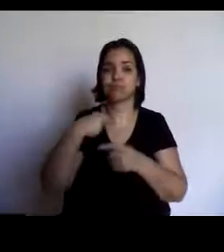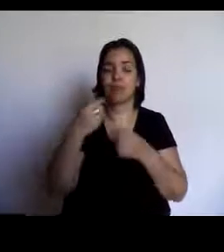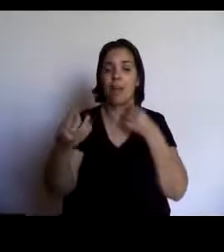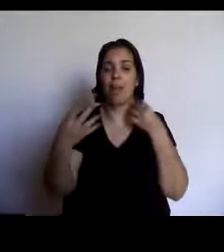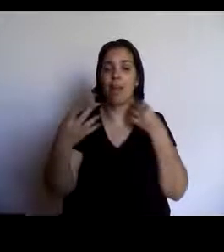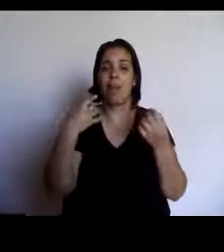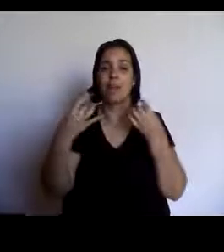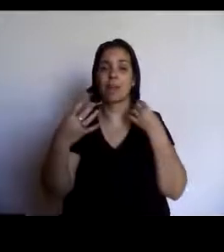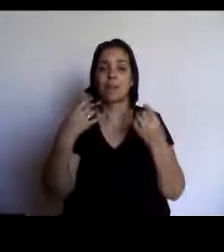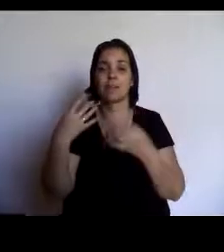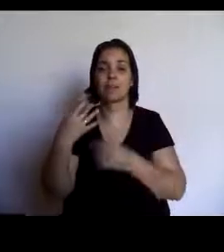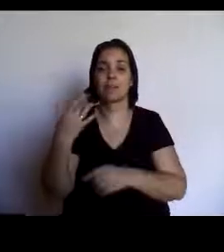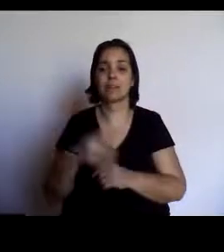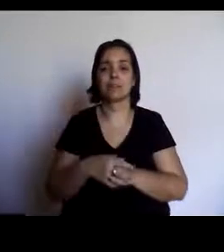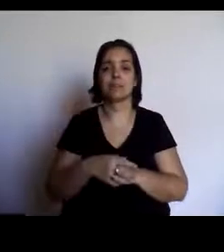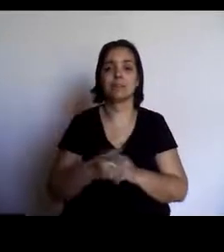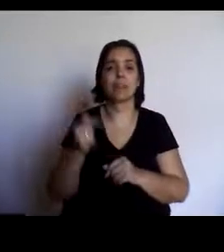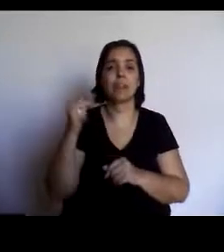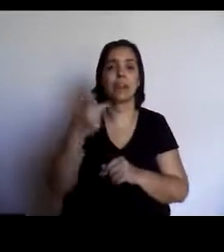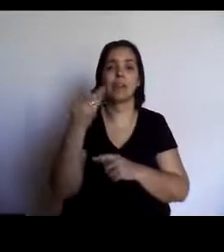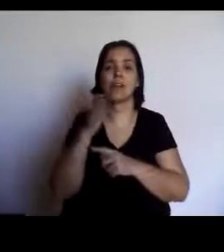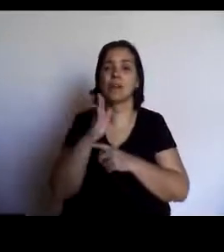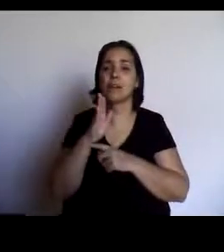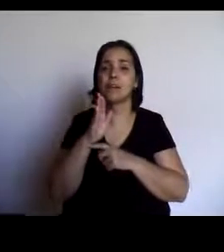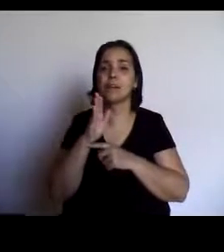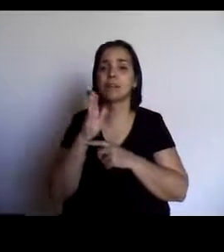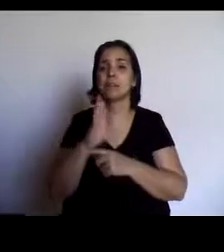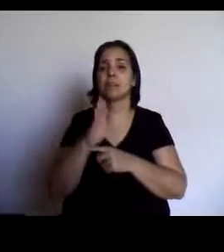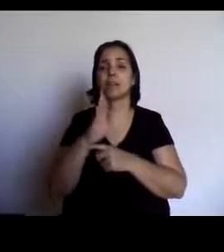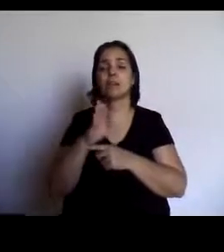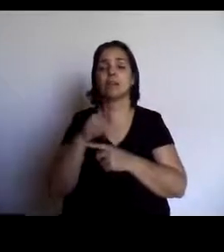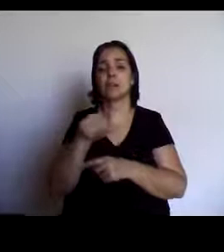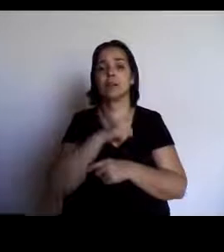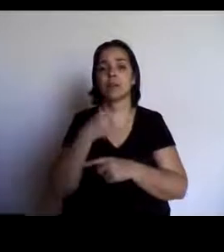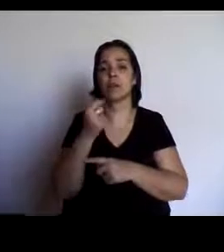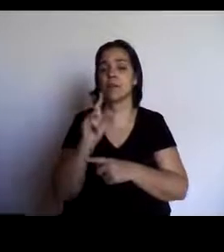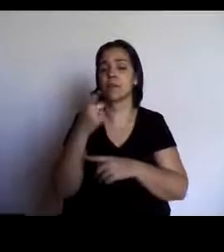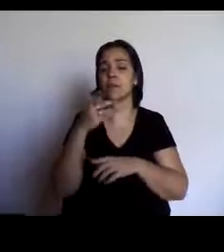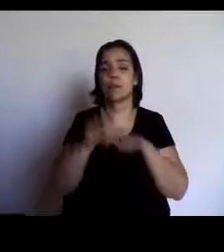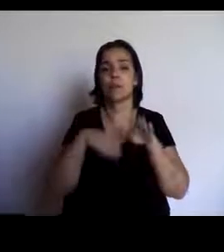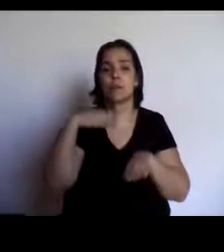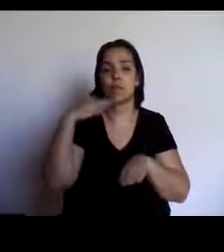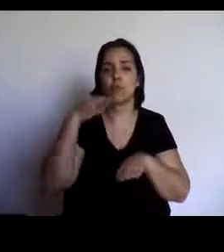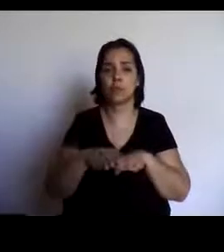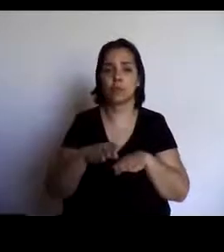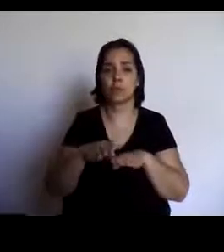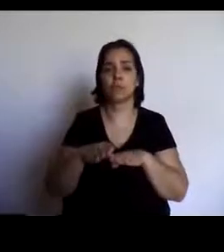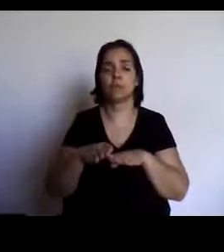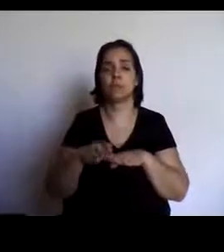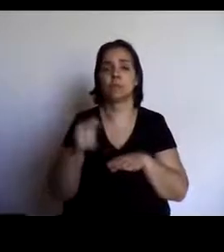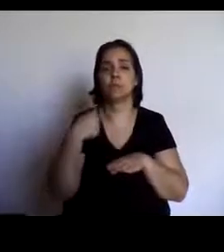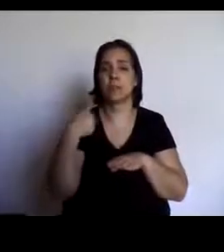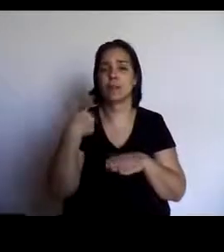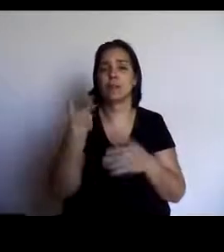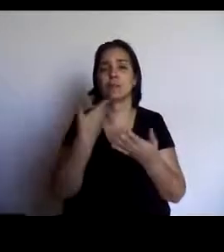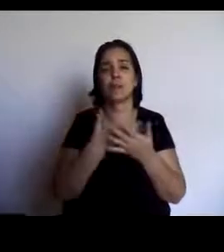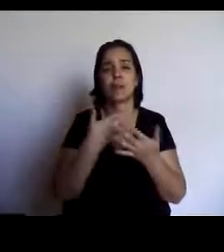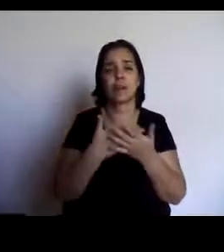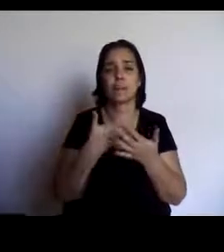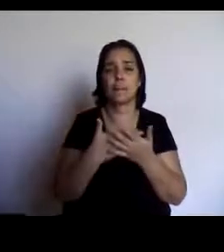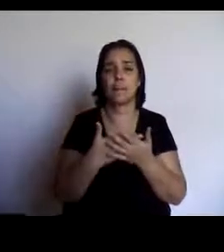incluso en esa presentación propia, ¿no? El primer paso en esa presentación de propuestas